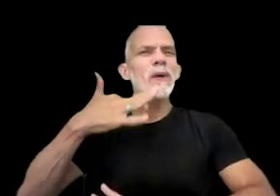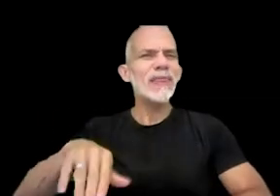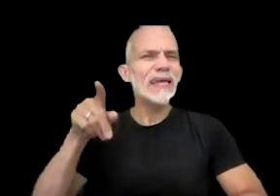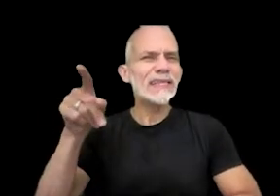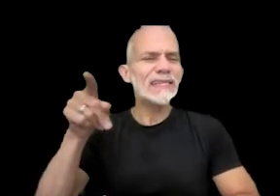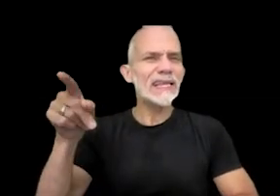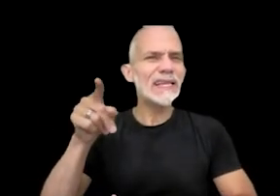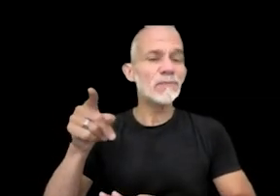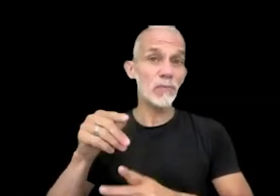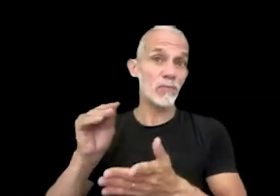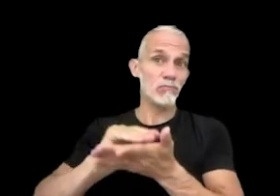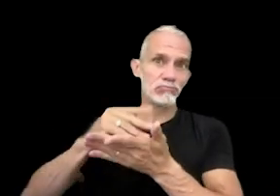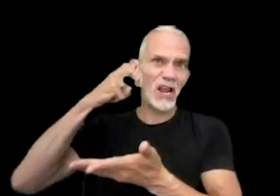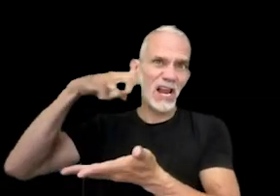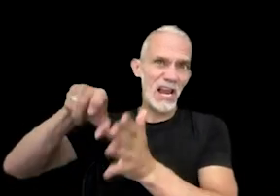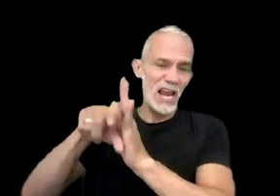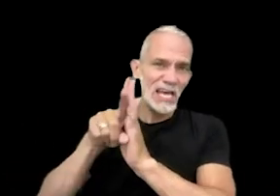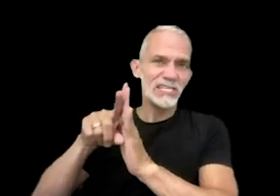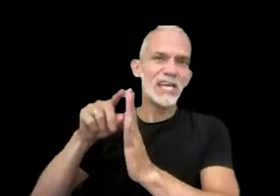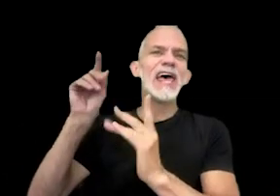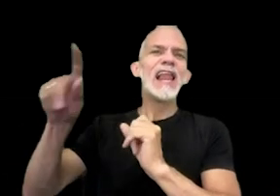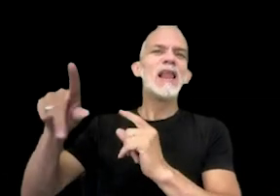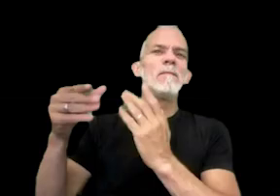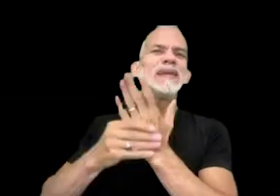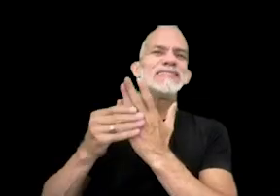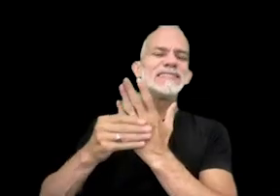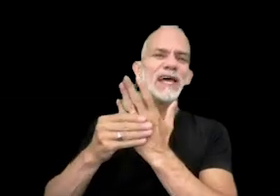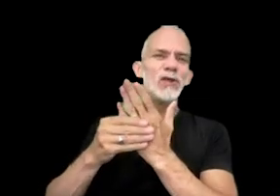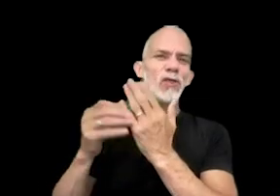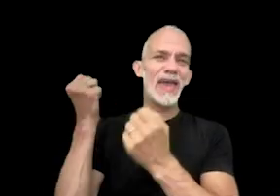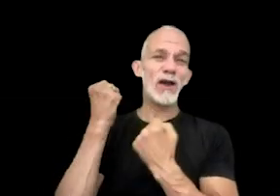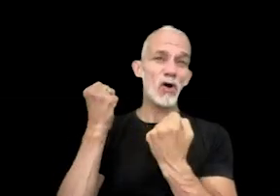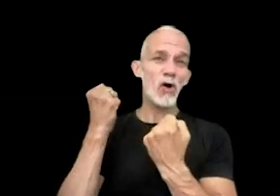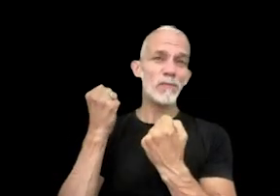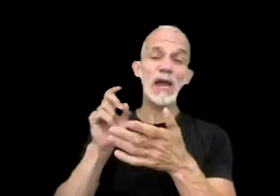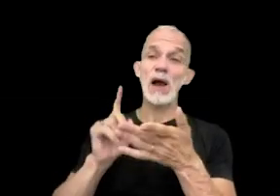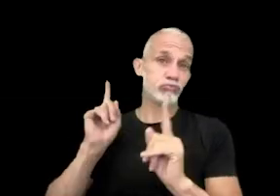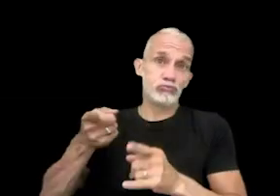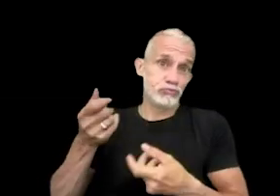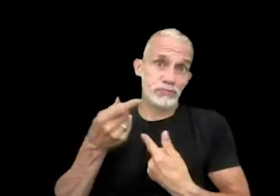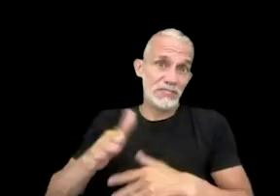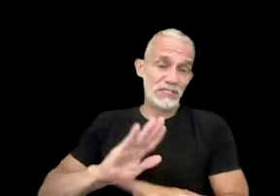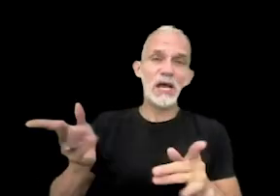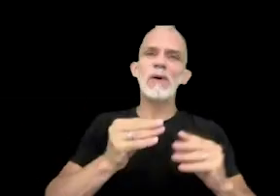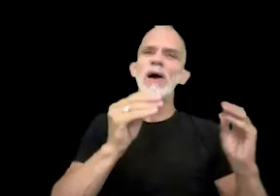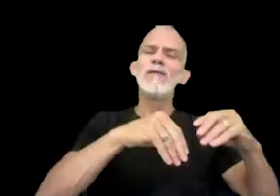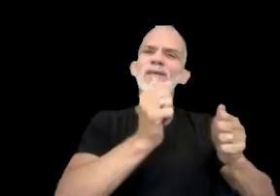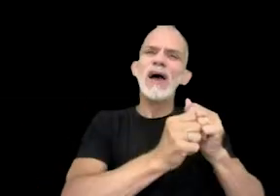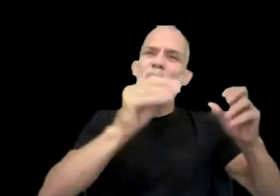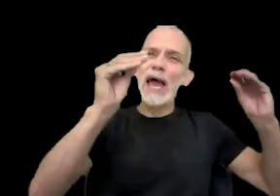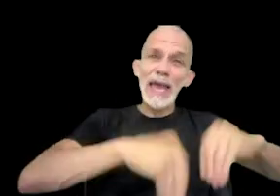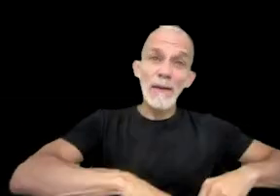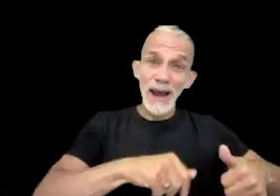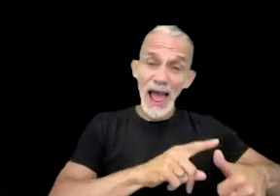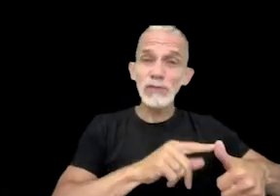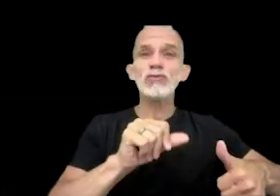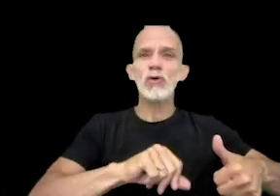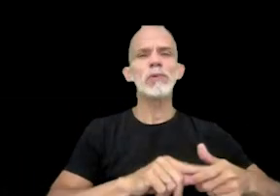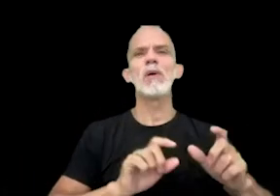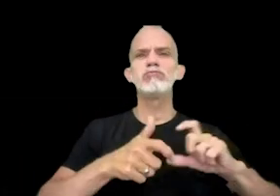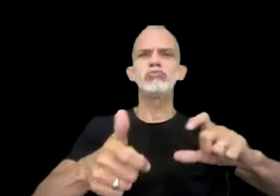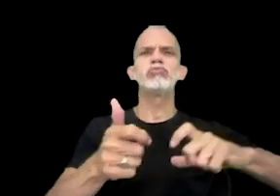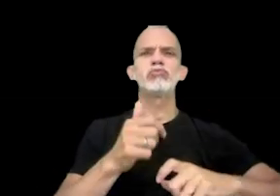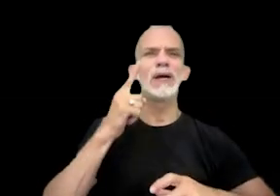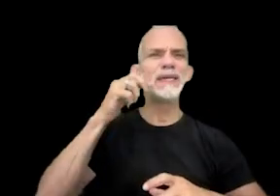por legislación del Ministerio de Economía, ya que el quebranto se tendría que actualizar por IPIM,